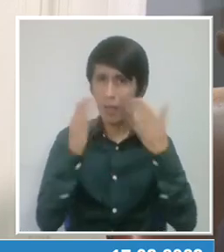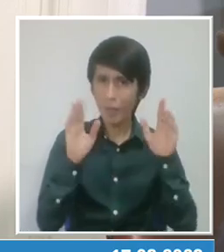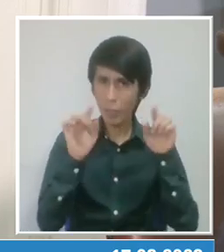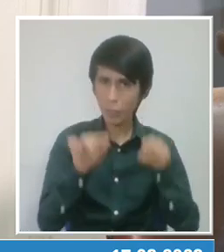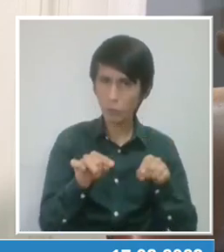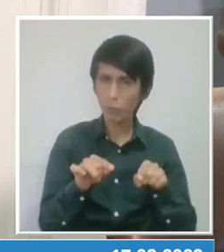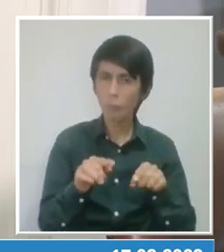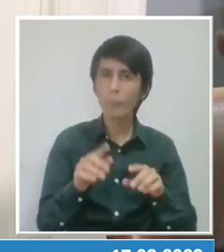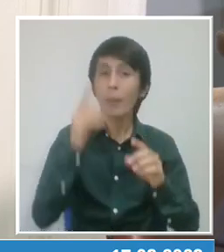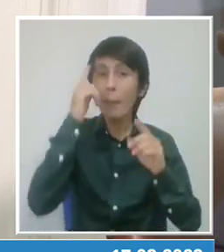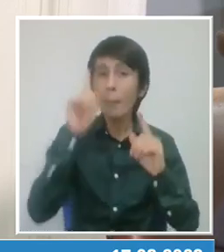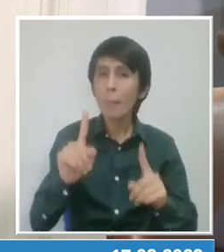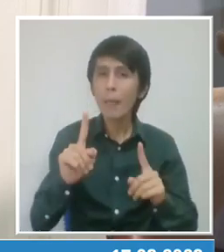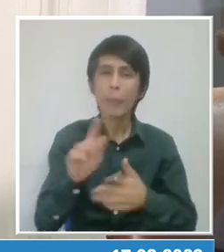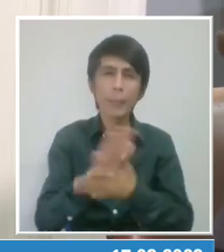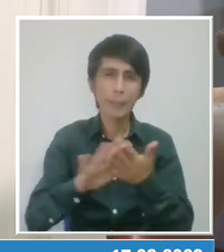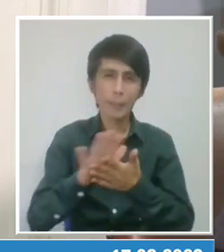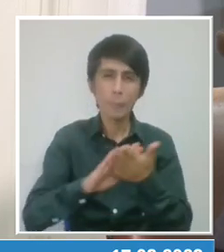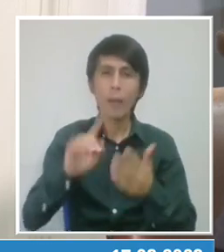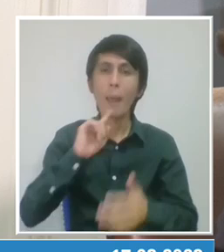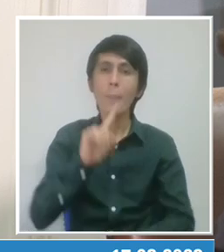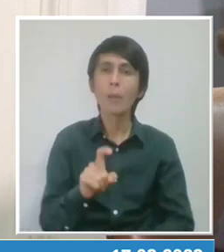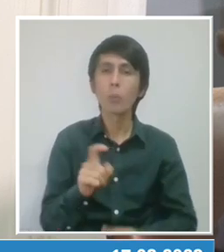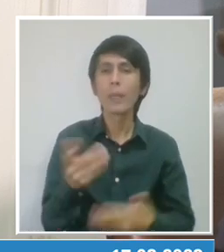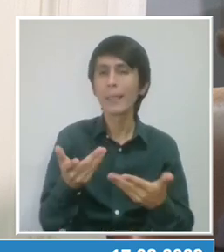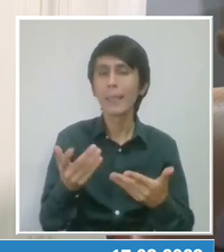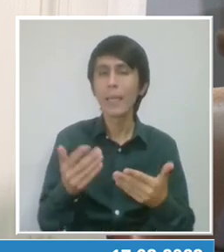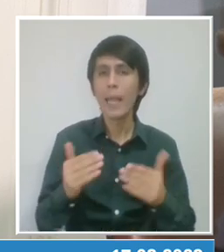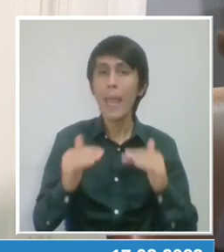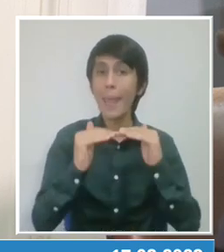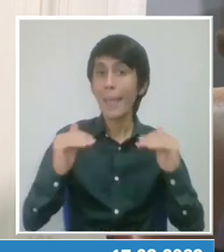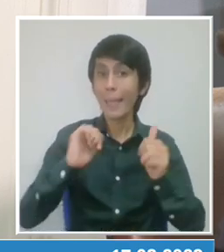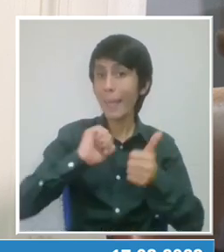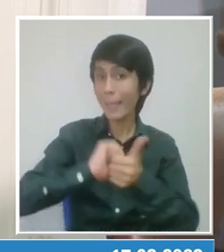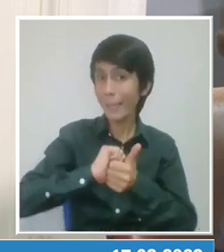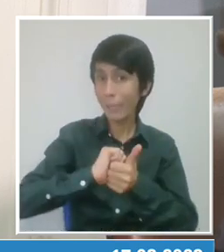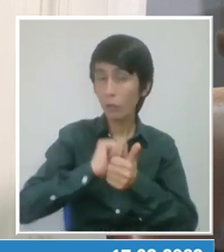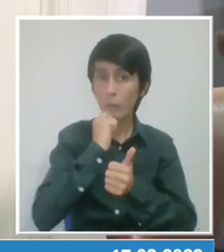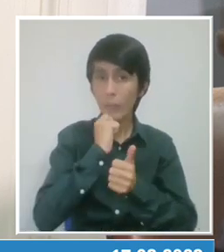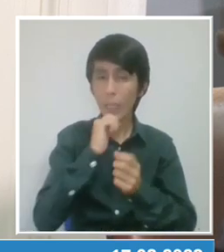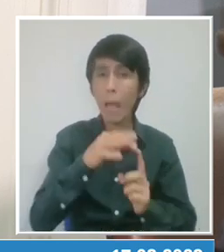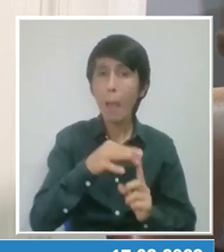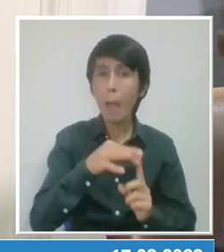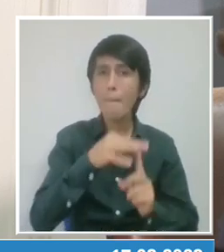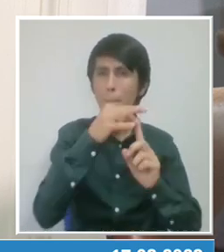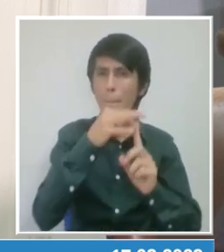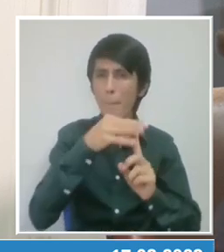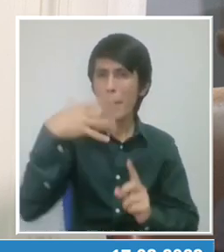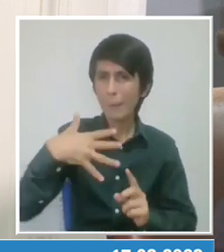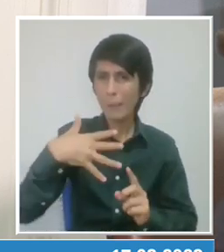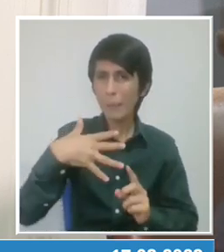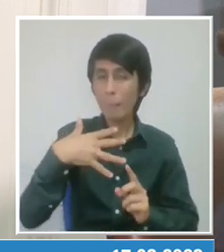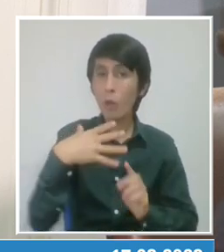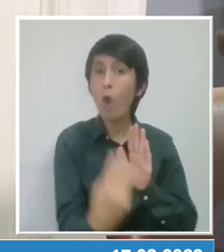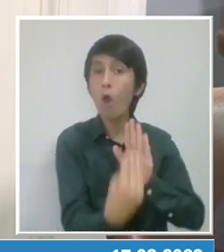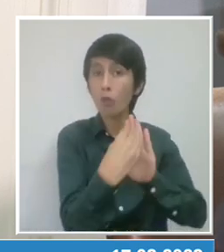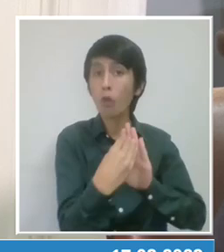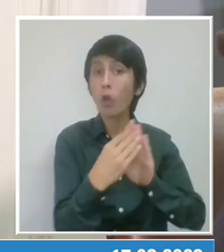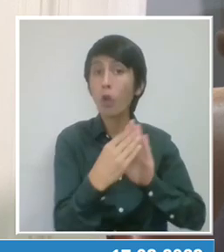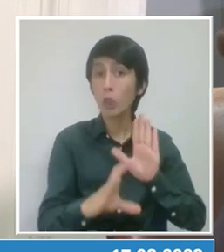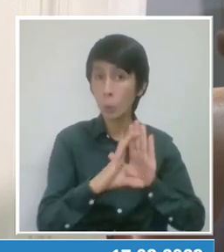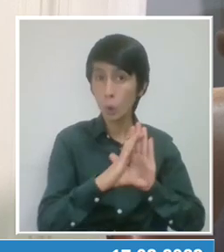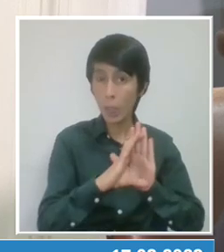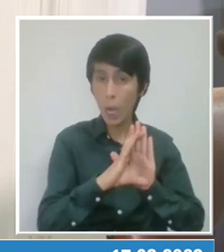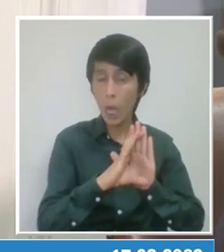sería si acaso la equidad de género queda como un principio de carácter constitucional y se desarrolla en alguna